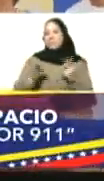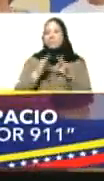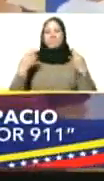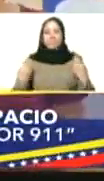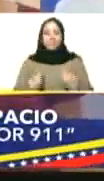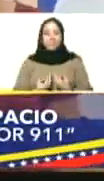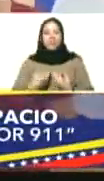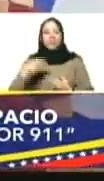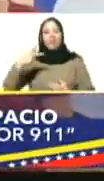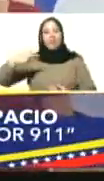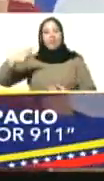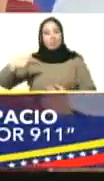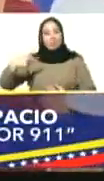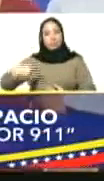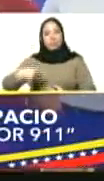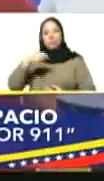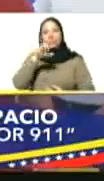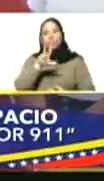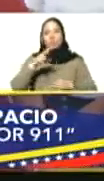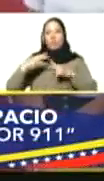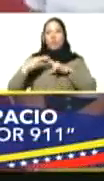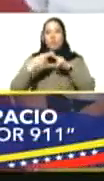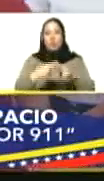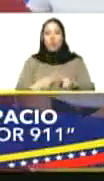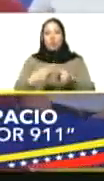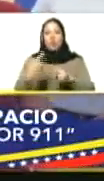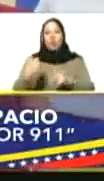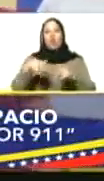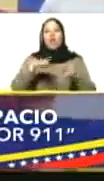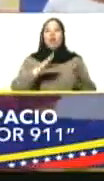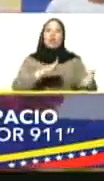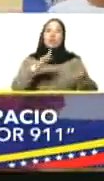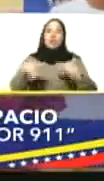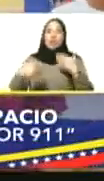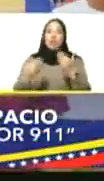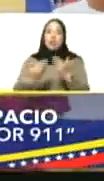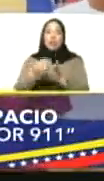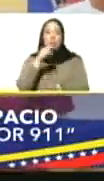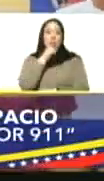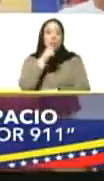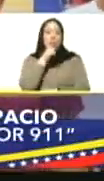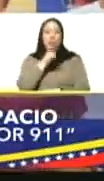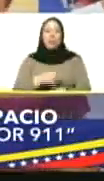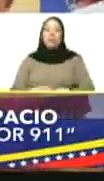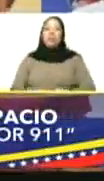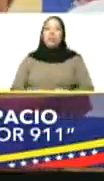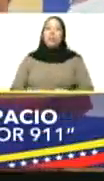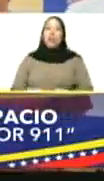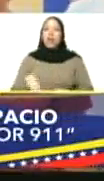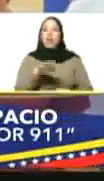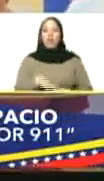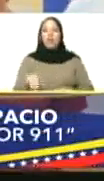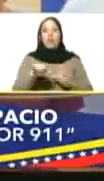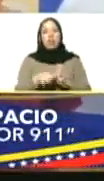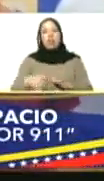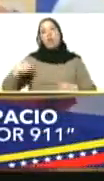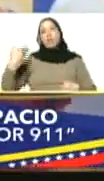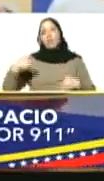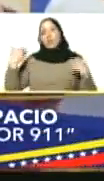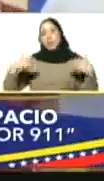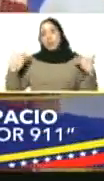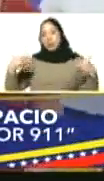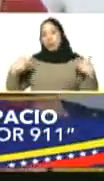Las Tejerías, que le vamos a hacer la entrega de sus apartamentos equipados y donde ellos están muy contentos y lo